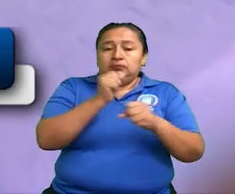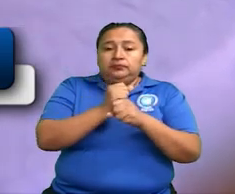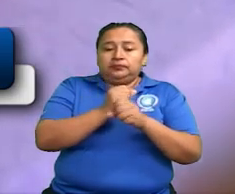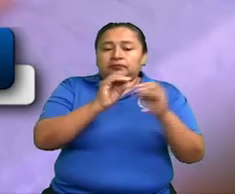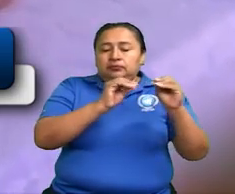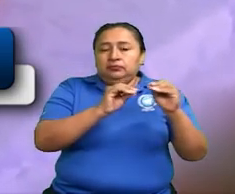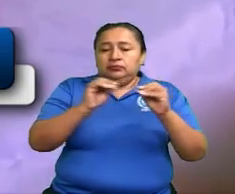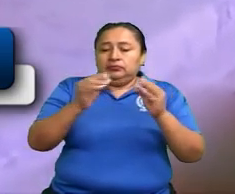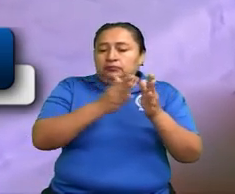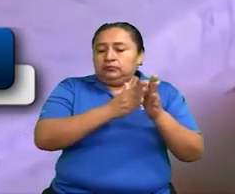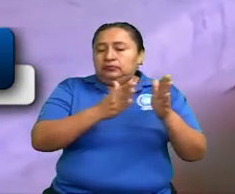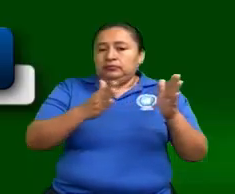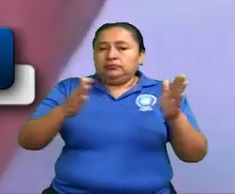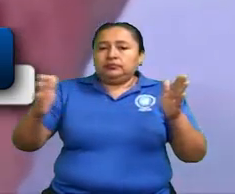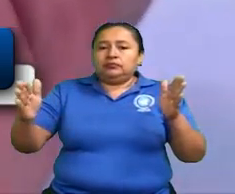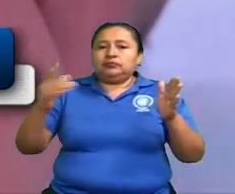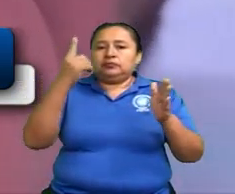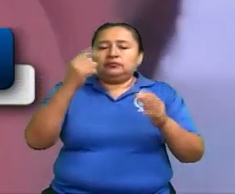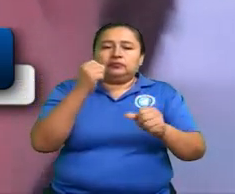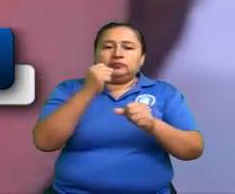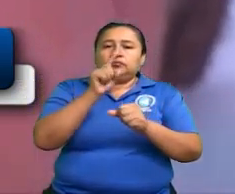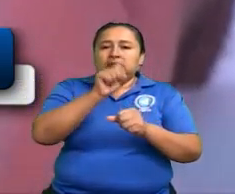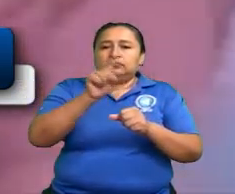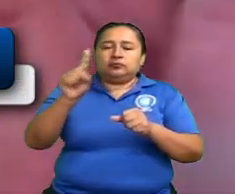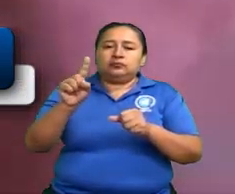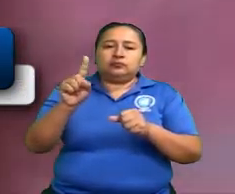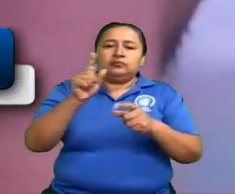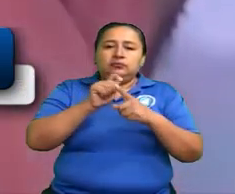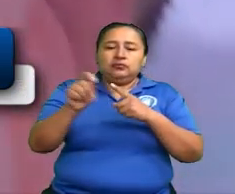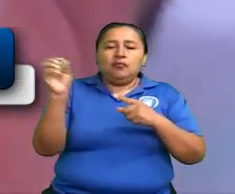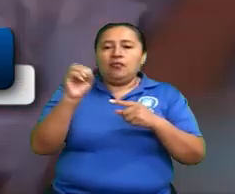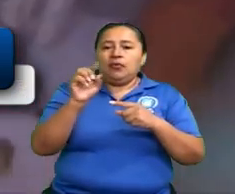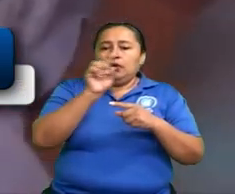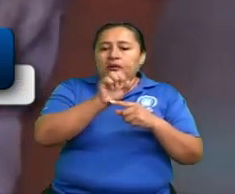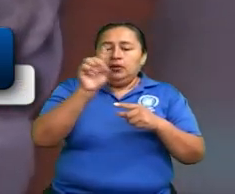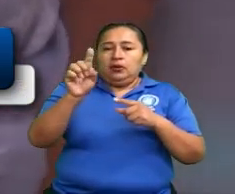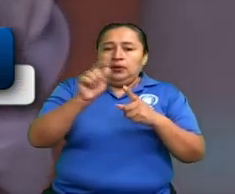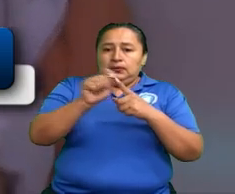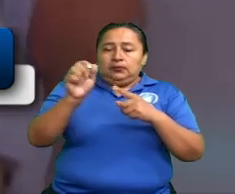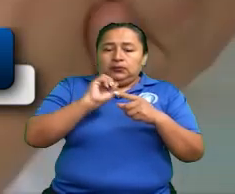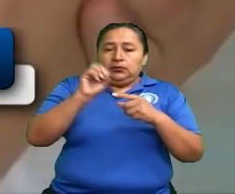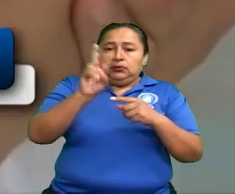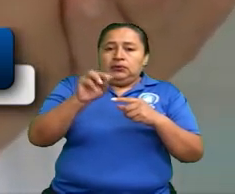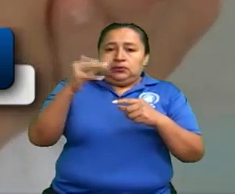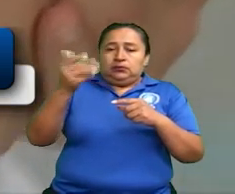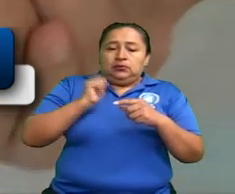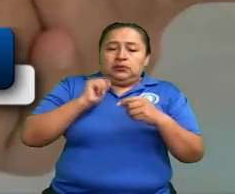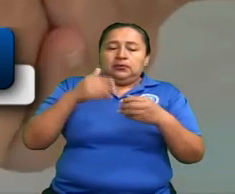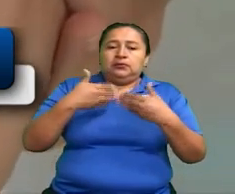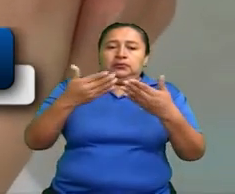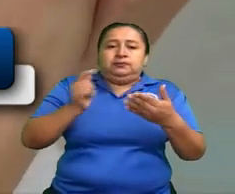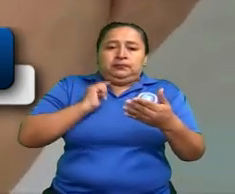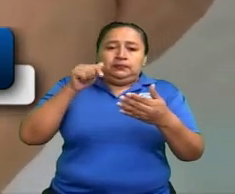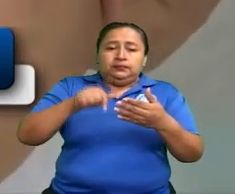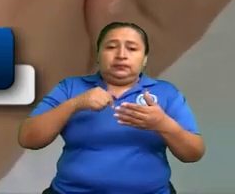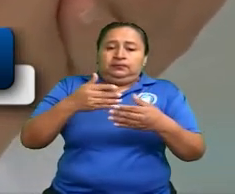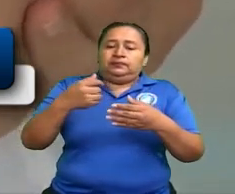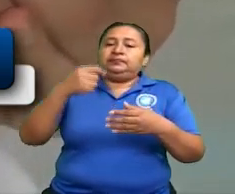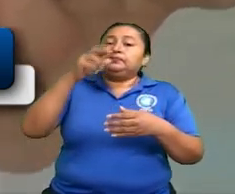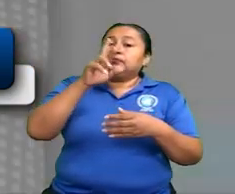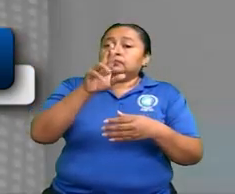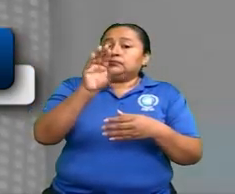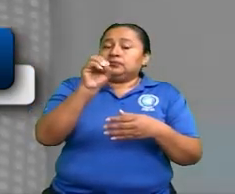extendido aún la aplicación hasta los 11 meses y 29 días para no perder ese beneficio de lo que es la rotavirus y